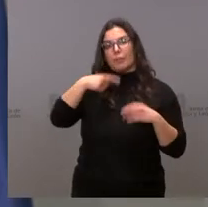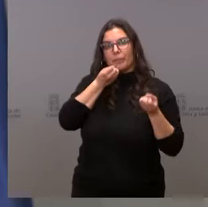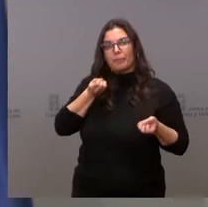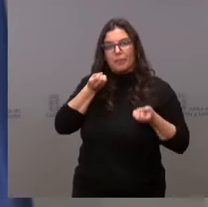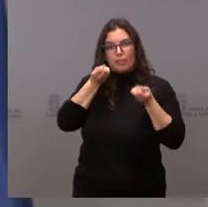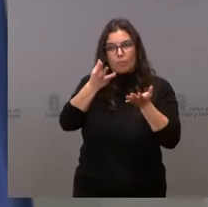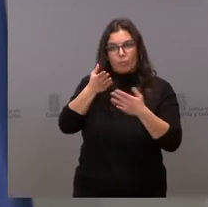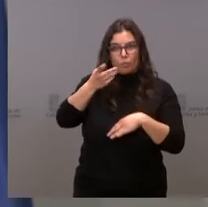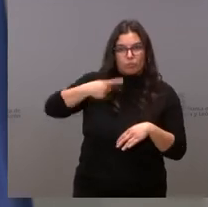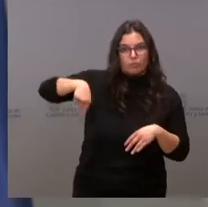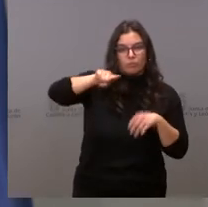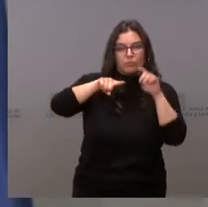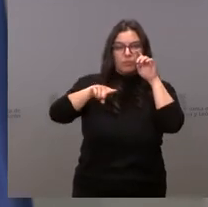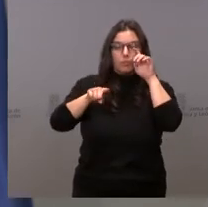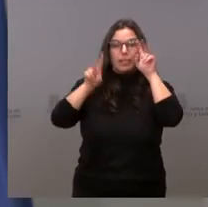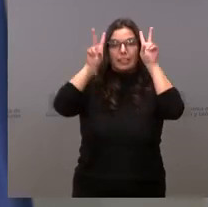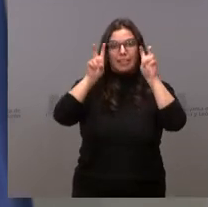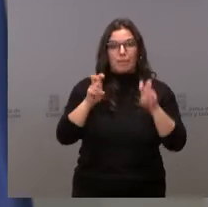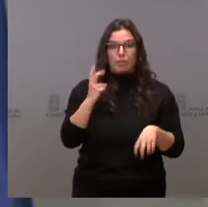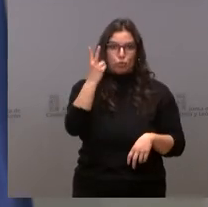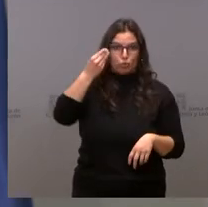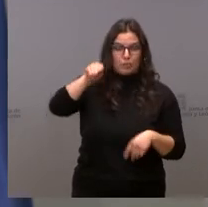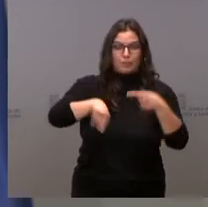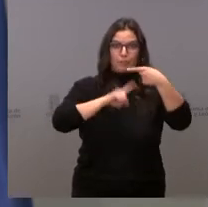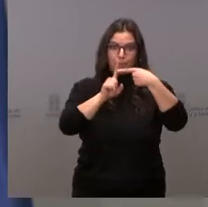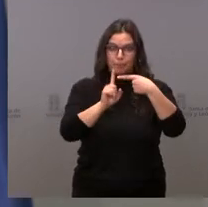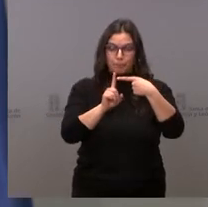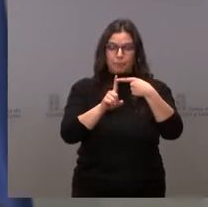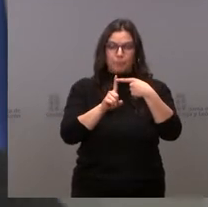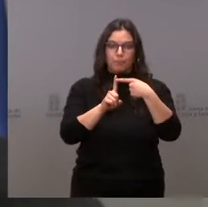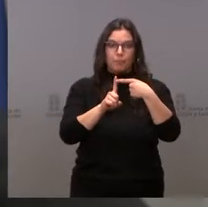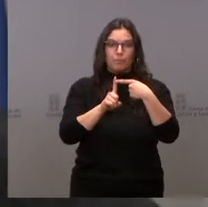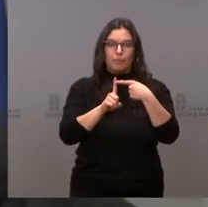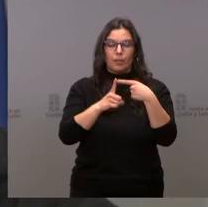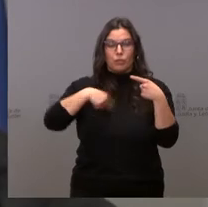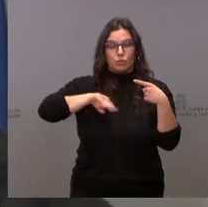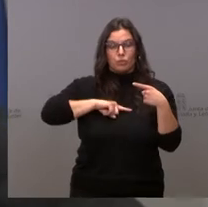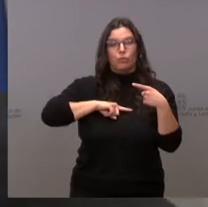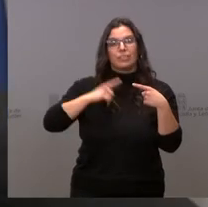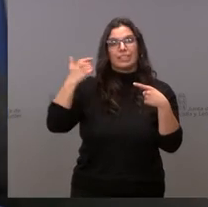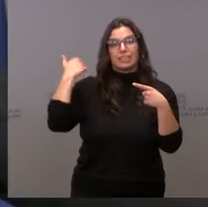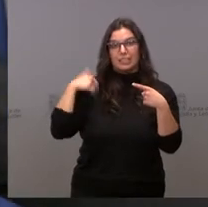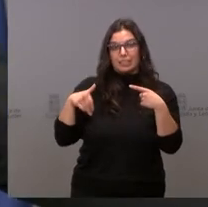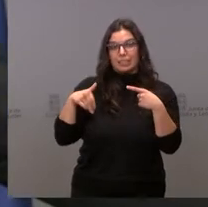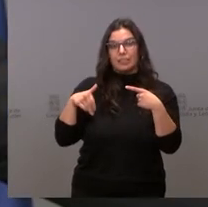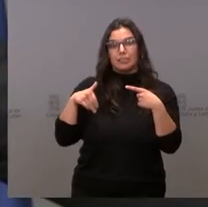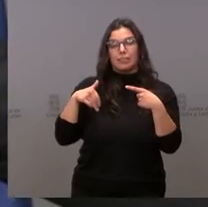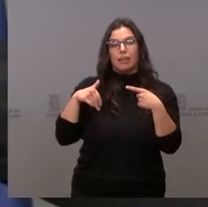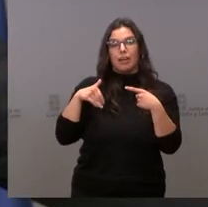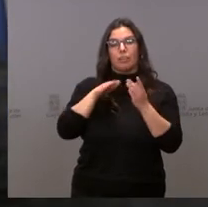a todos ustedes de dos cuestiones adicionales la primera de ellas es que hemos presentado ya el requerimiento